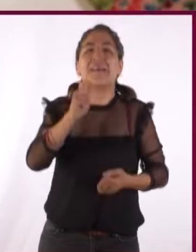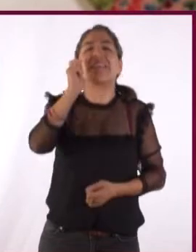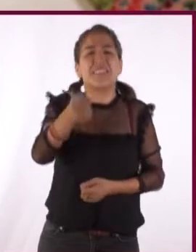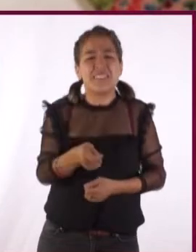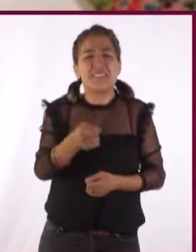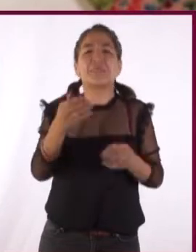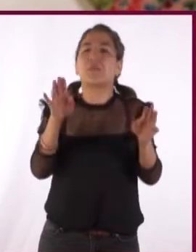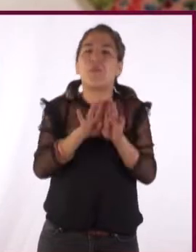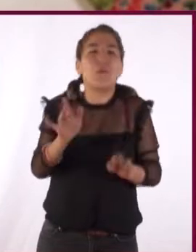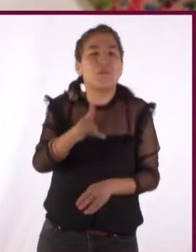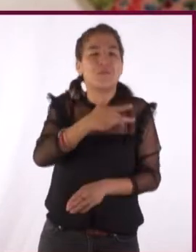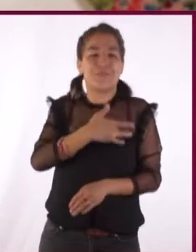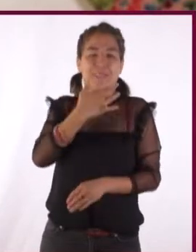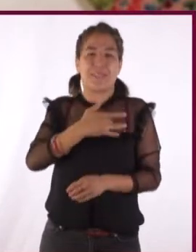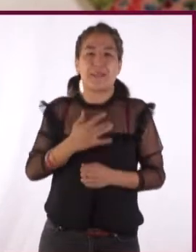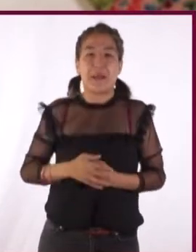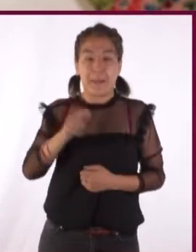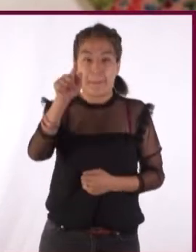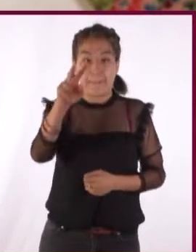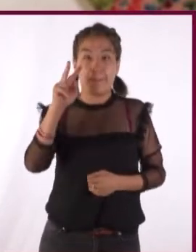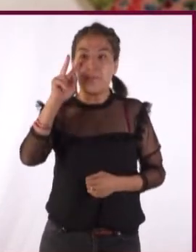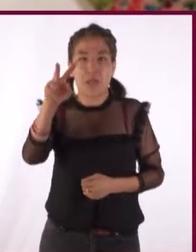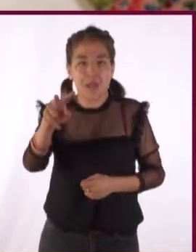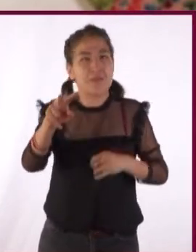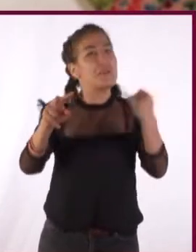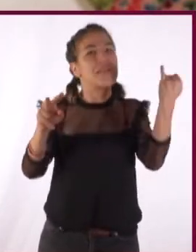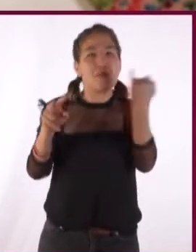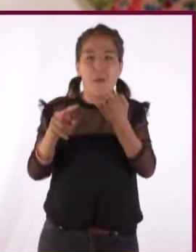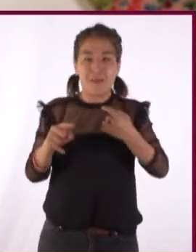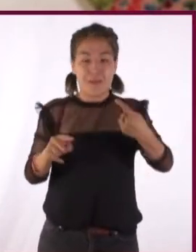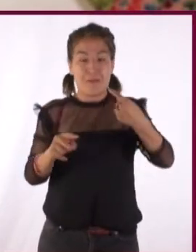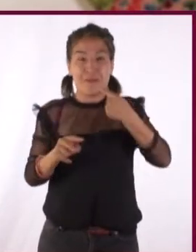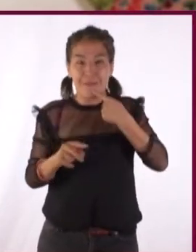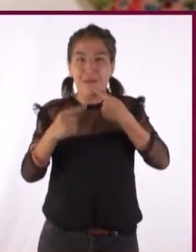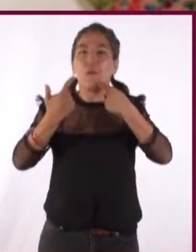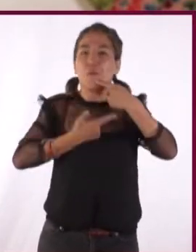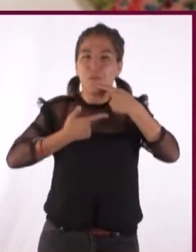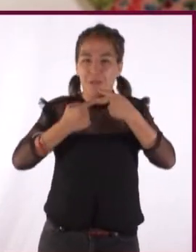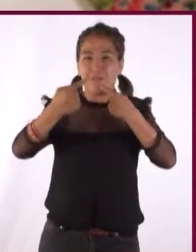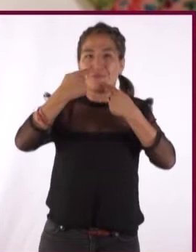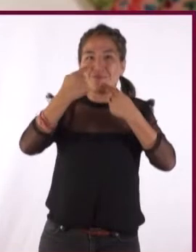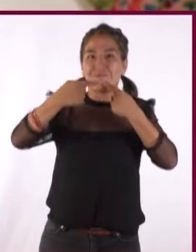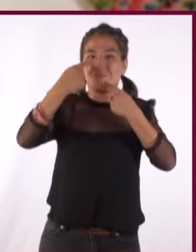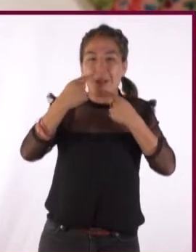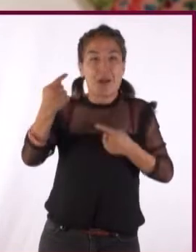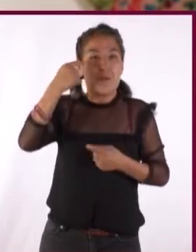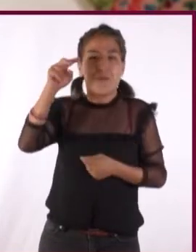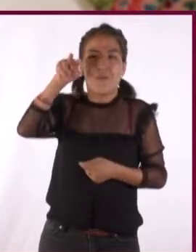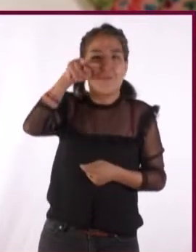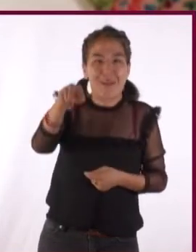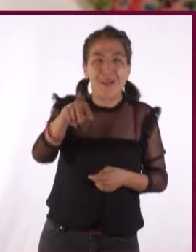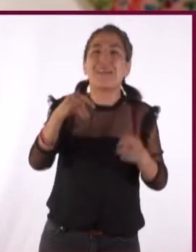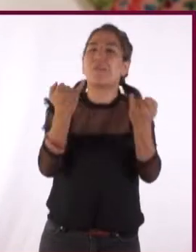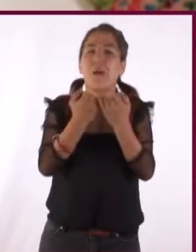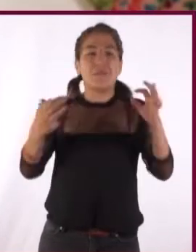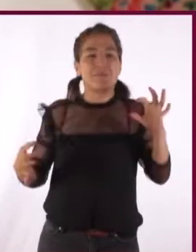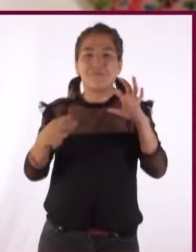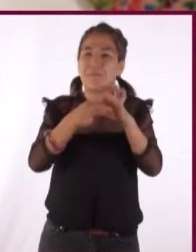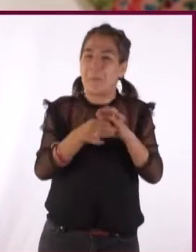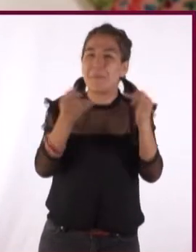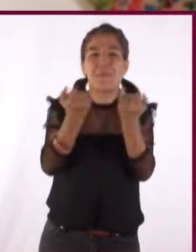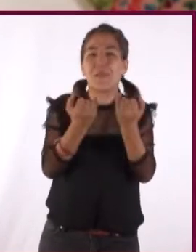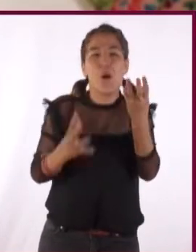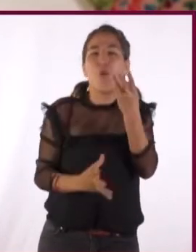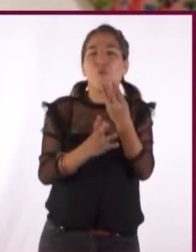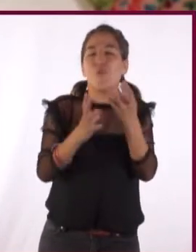Pero también el sentido de la vista interviene, porque en las realidades objetivas y culturales, a veces van de